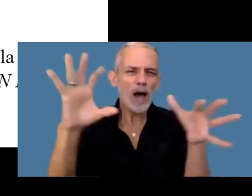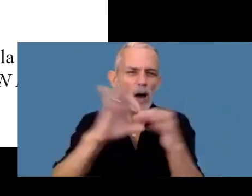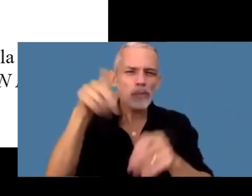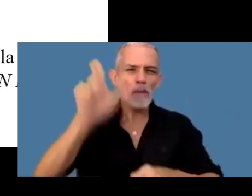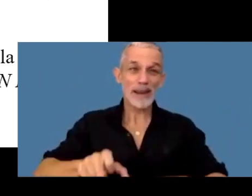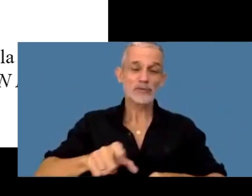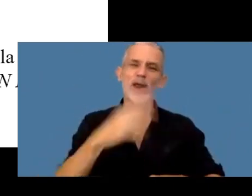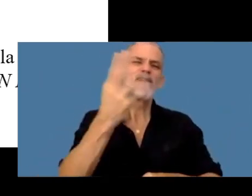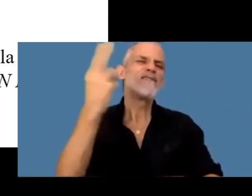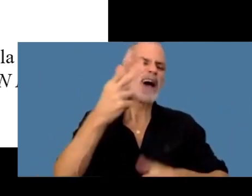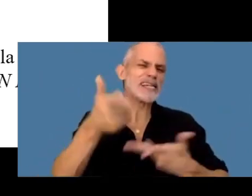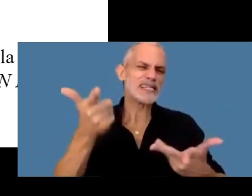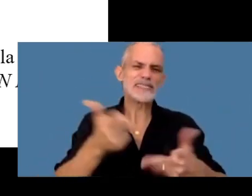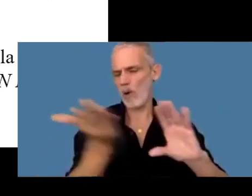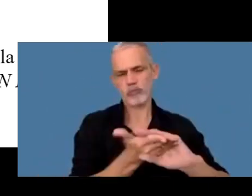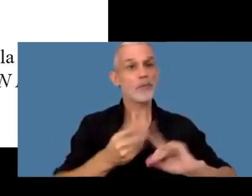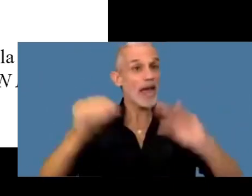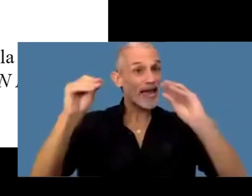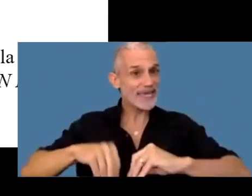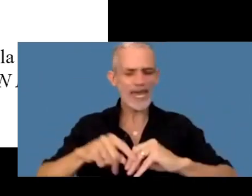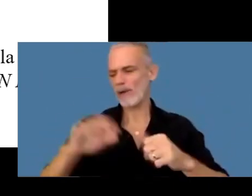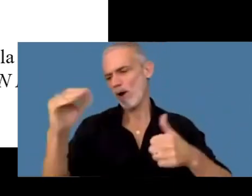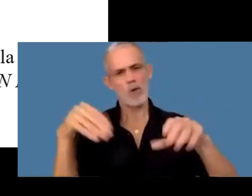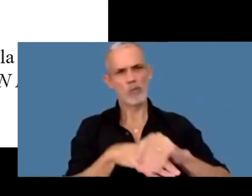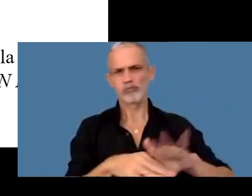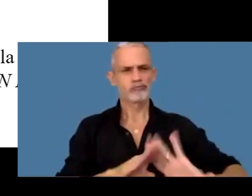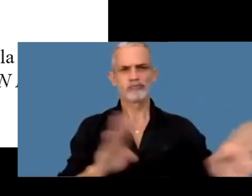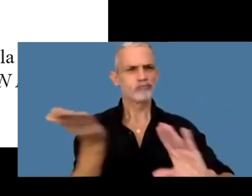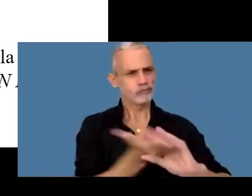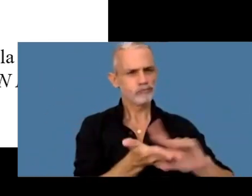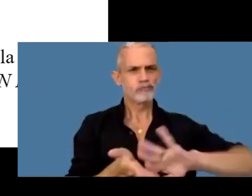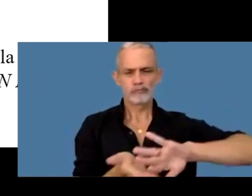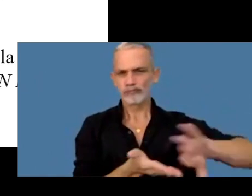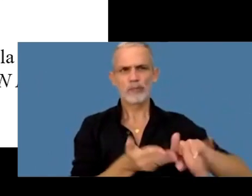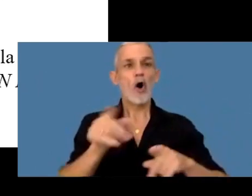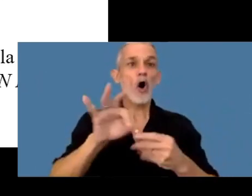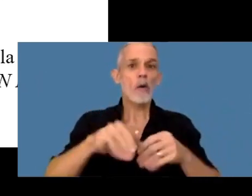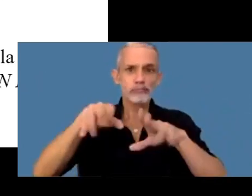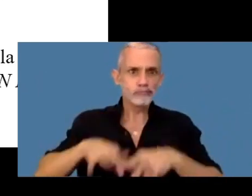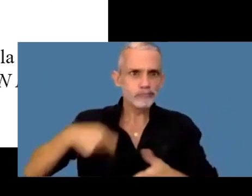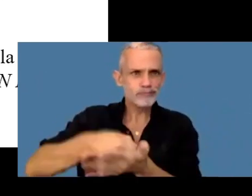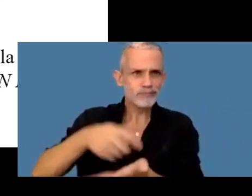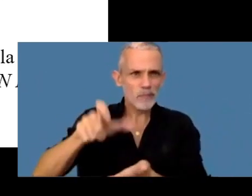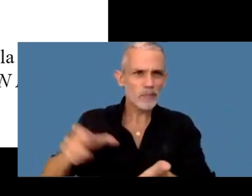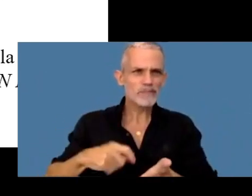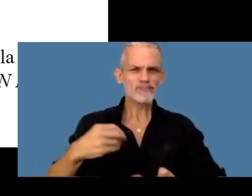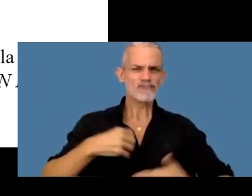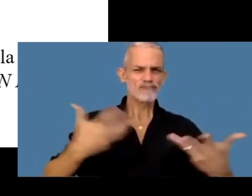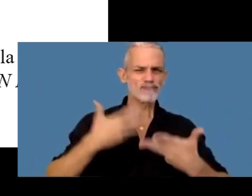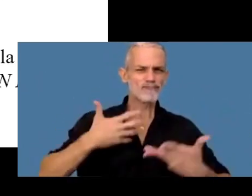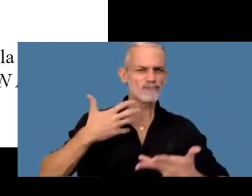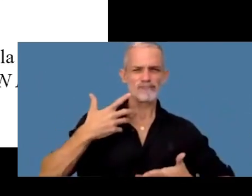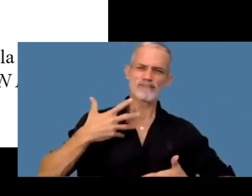fallecidas, en quiebra, inactivas por formar parte de la base de contribuyentes no confiables o por